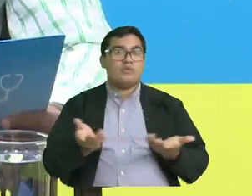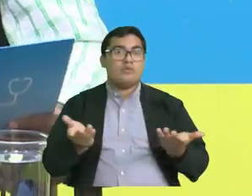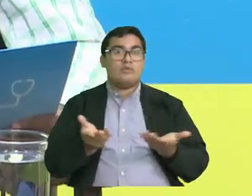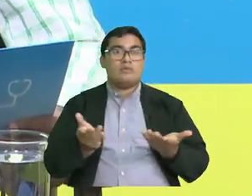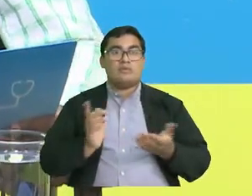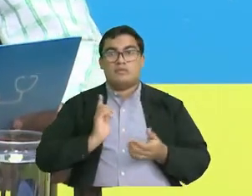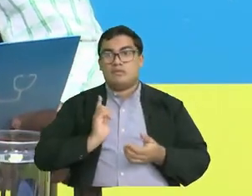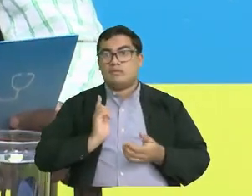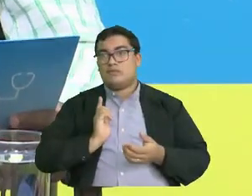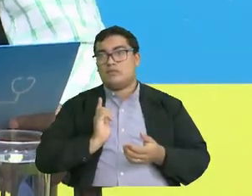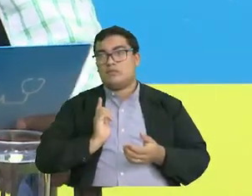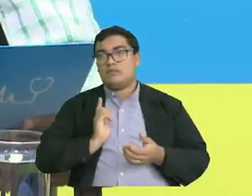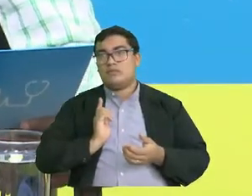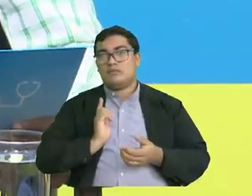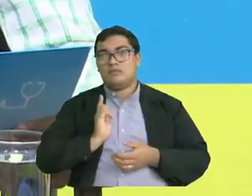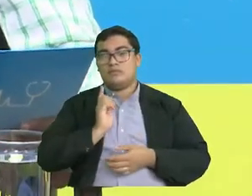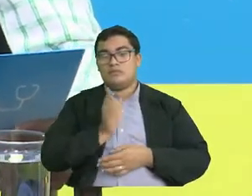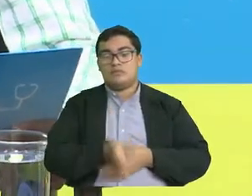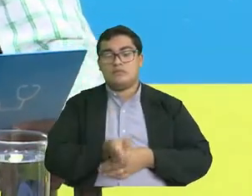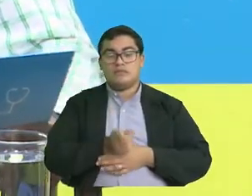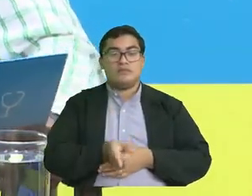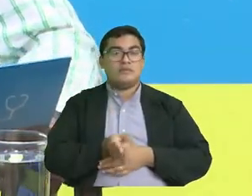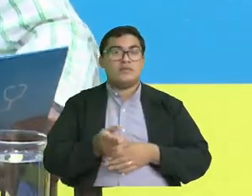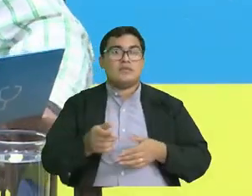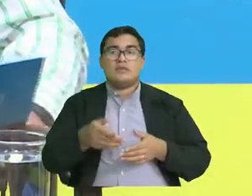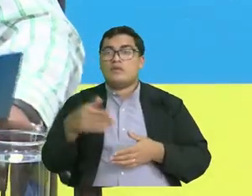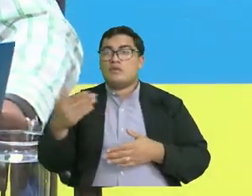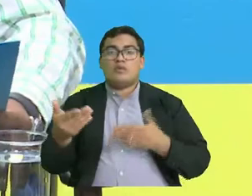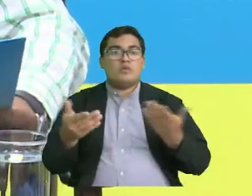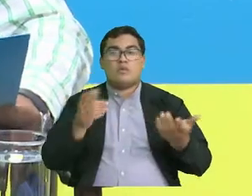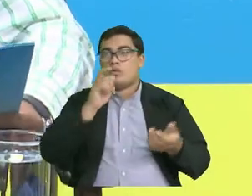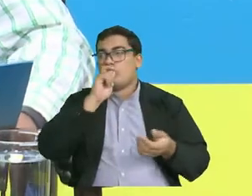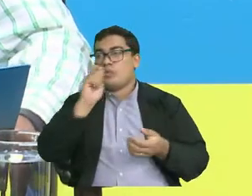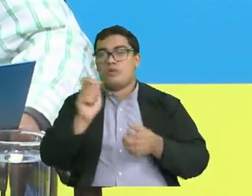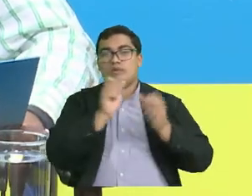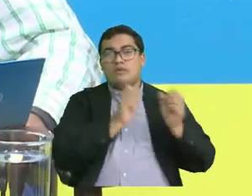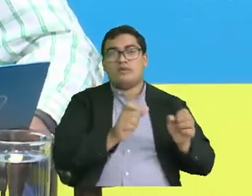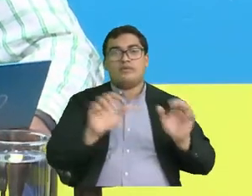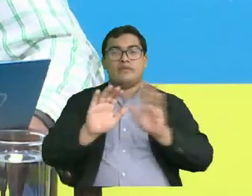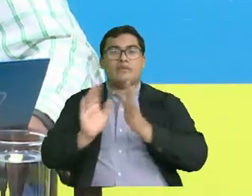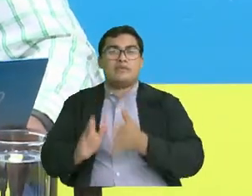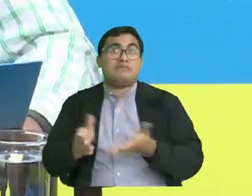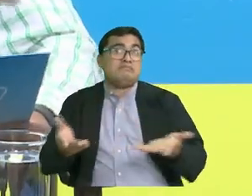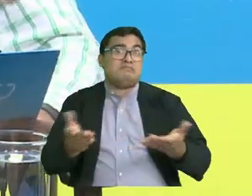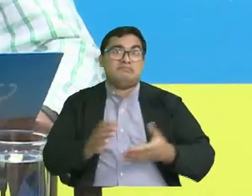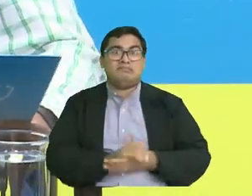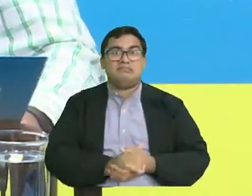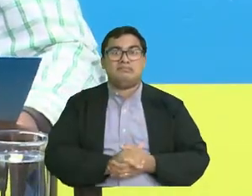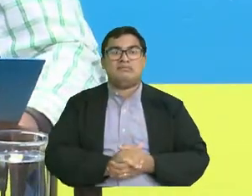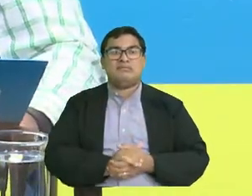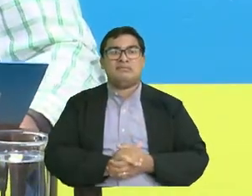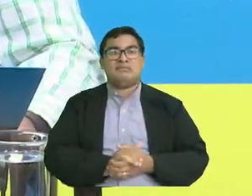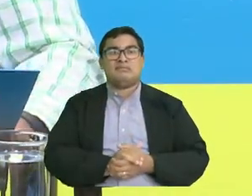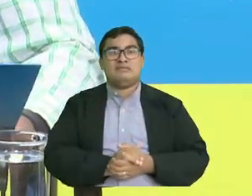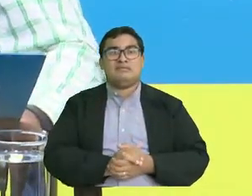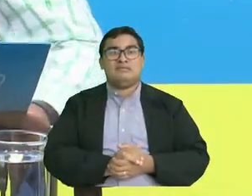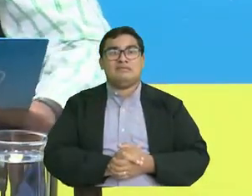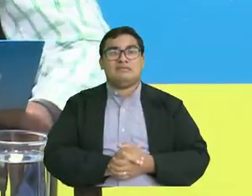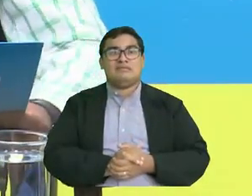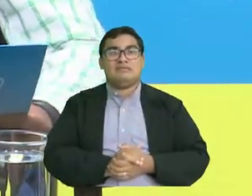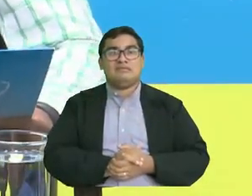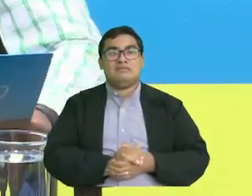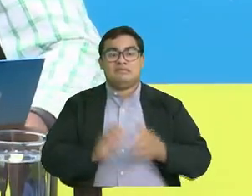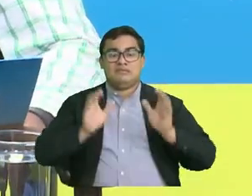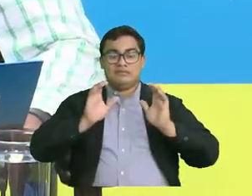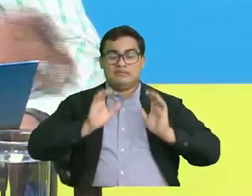sus testículos no bajaron, ¿verdad? ¿Cuál sería su opción sexual o su gusto? Si tiene un